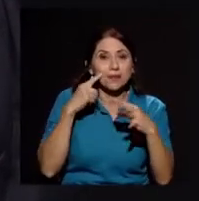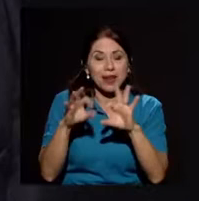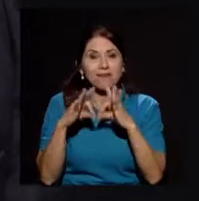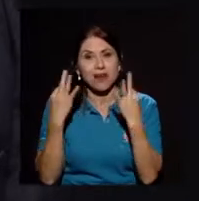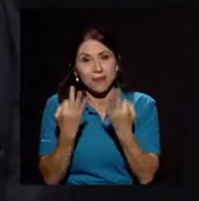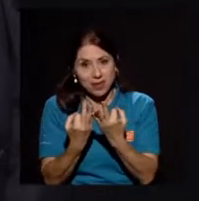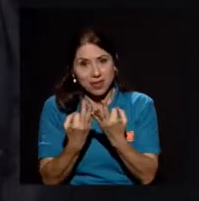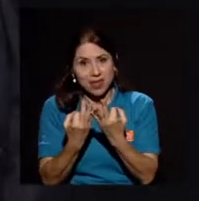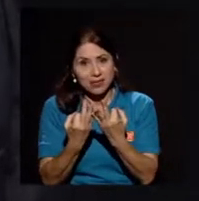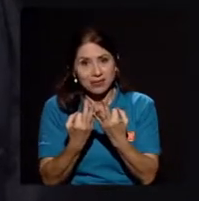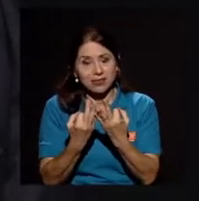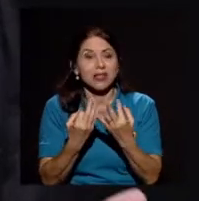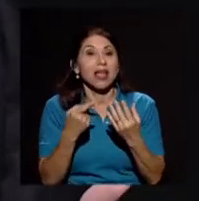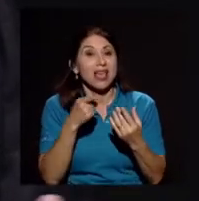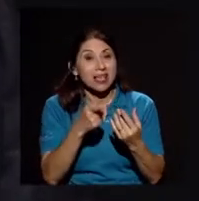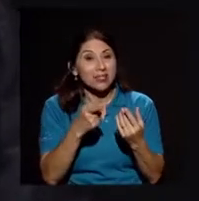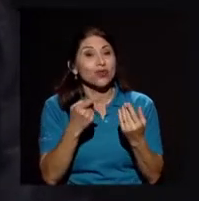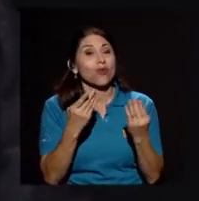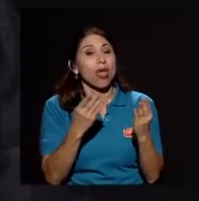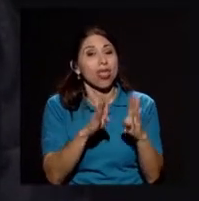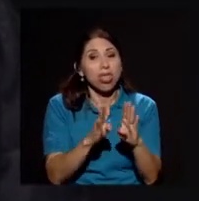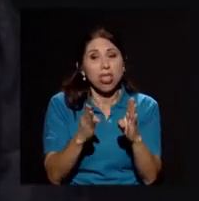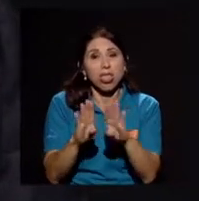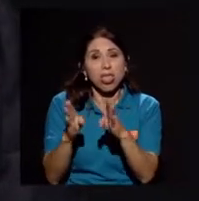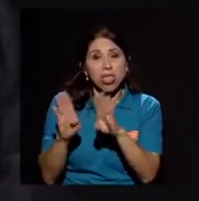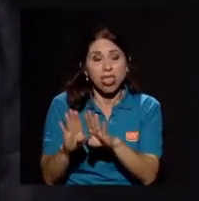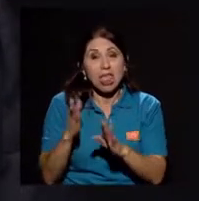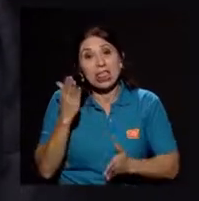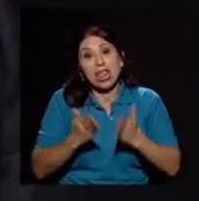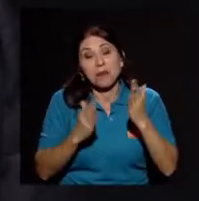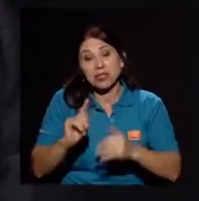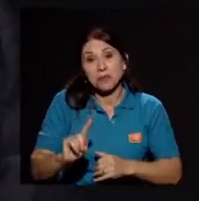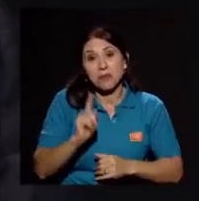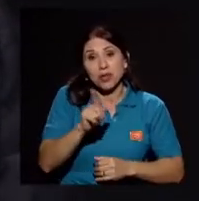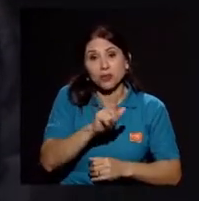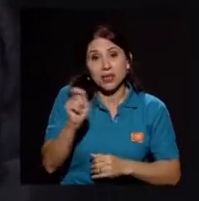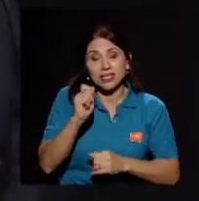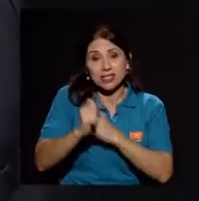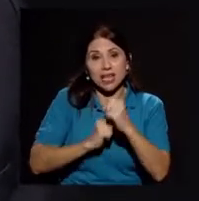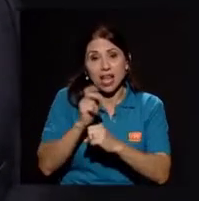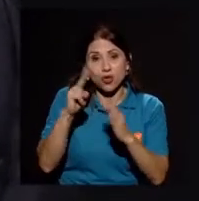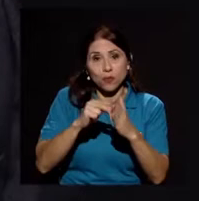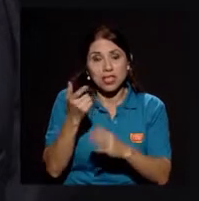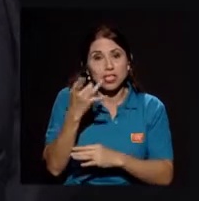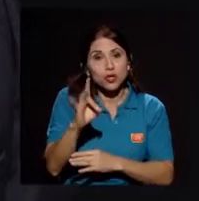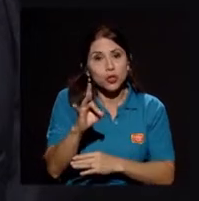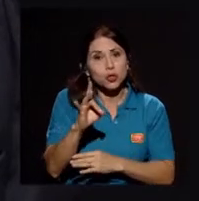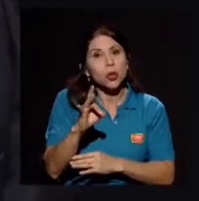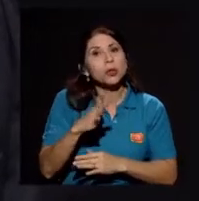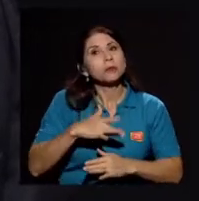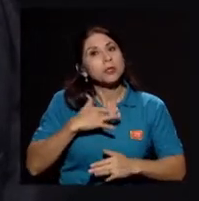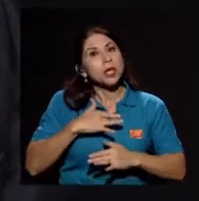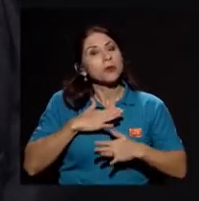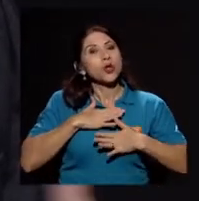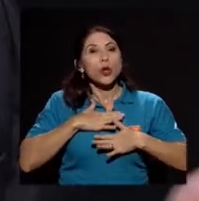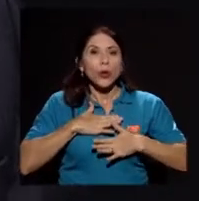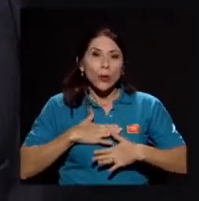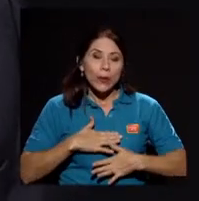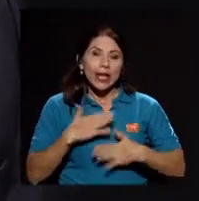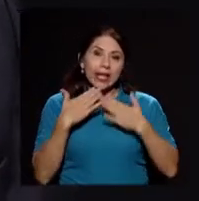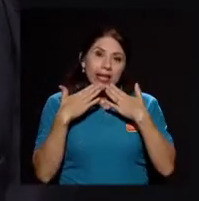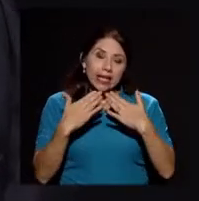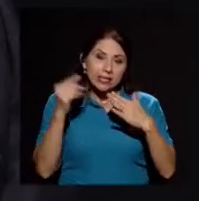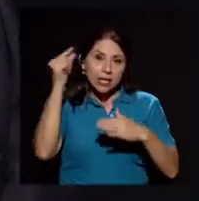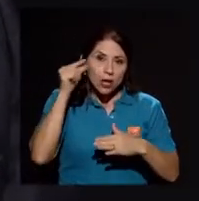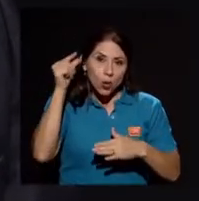y a pesar de que puede ser que durante los primeros meses del 2018 tengamos un cierto respiro gracias a que el gobierno